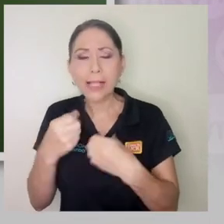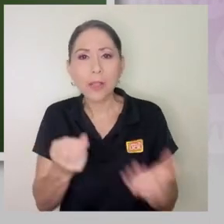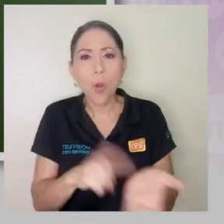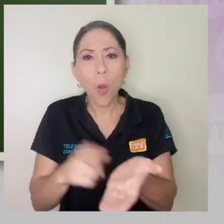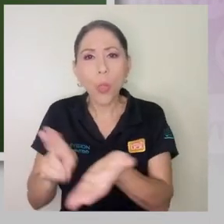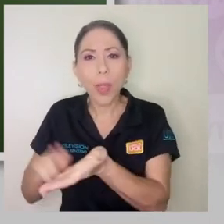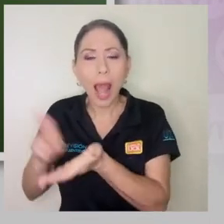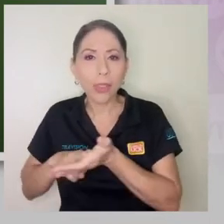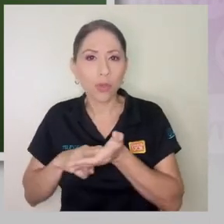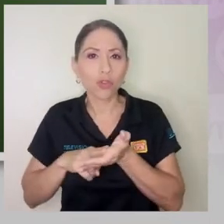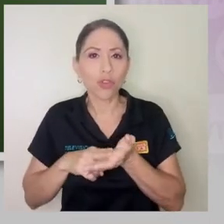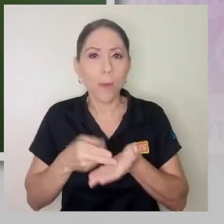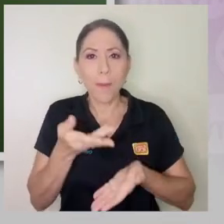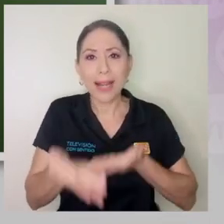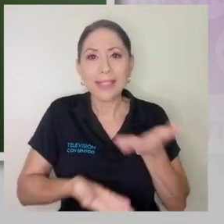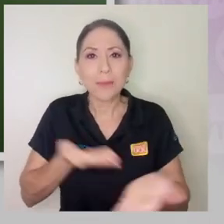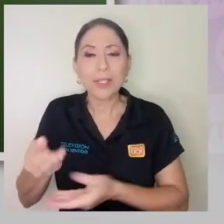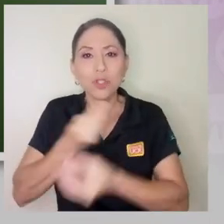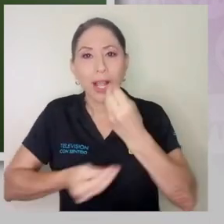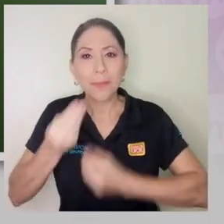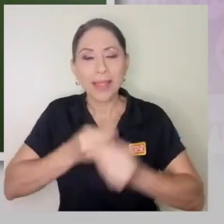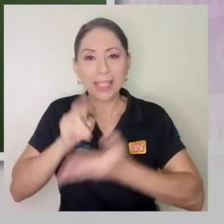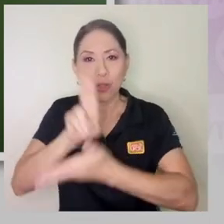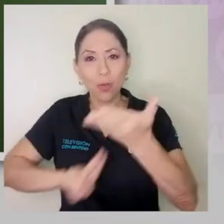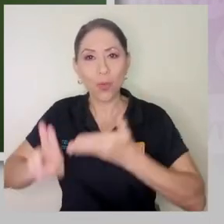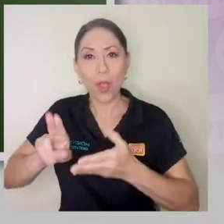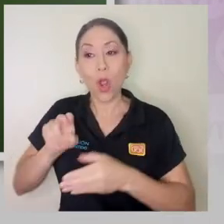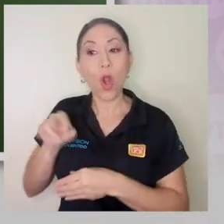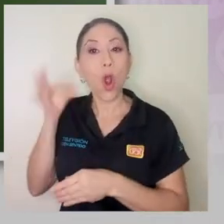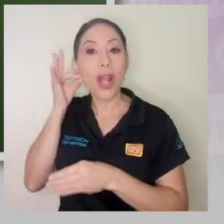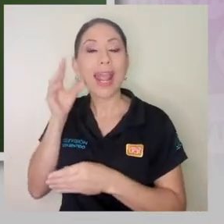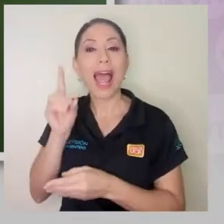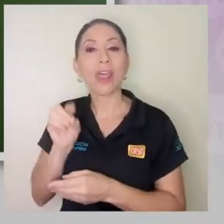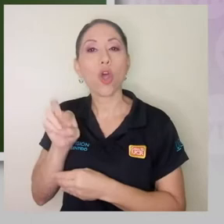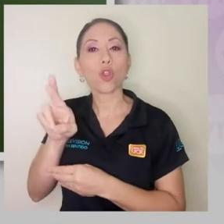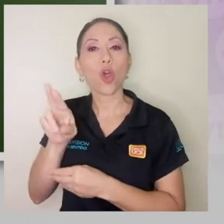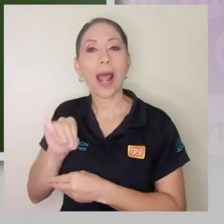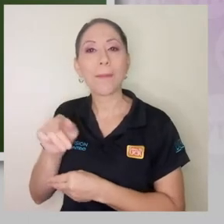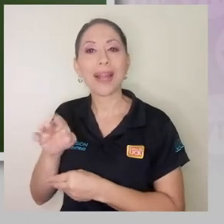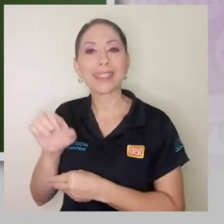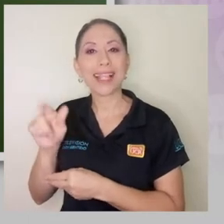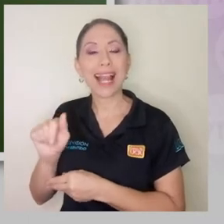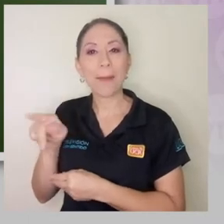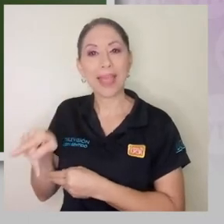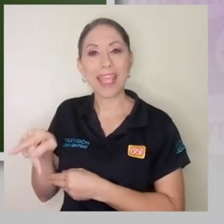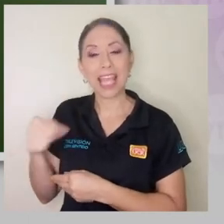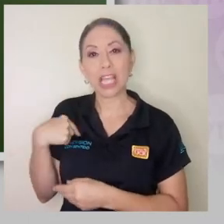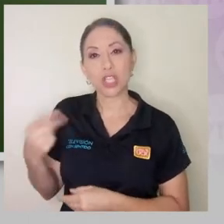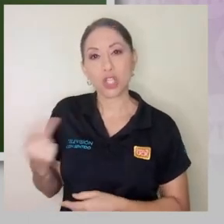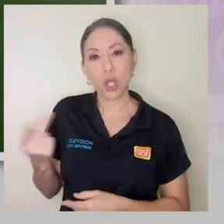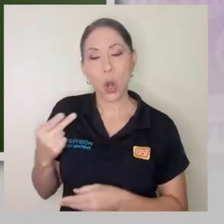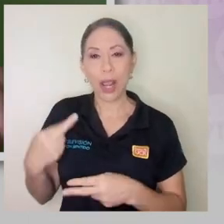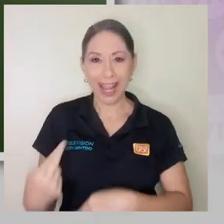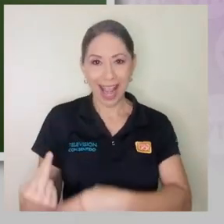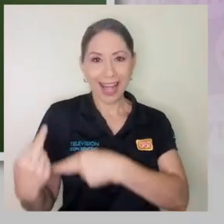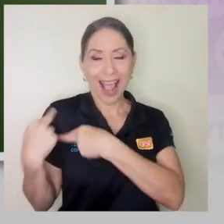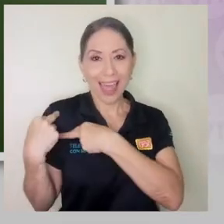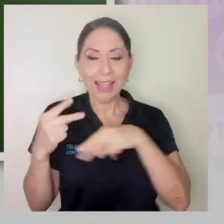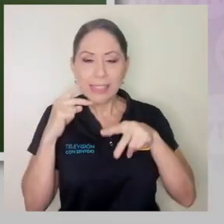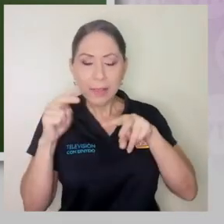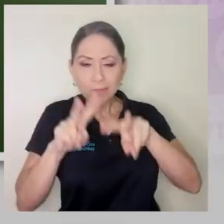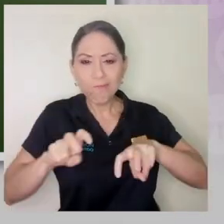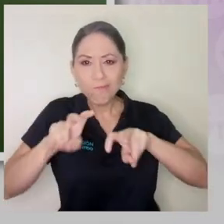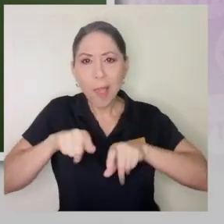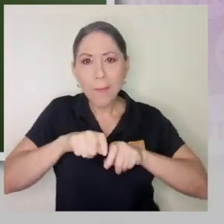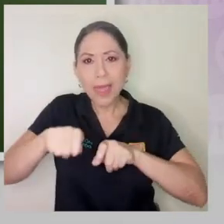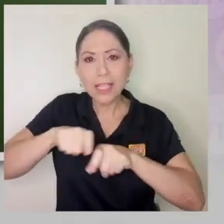alimentación de la U. Entonces, la colega doctora Marcela Peña y yo hemos sido las encargadas de realizar las mediciones con ayuda